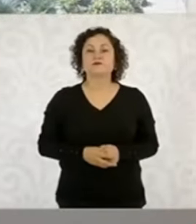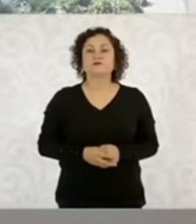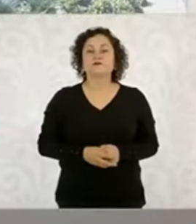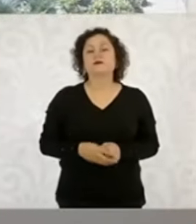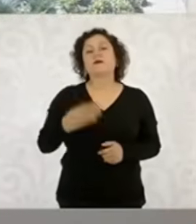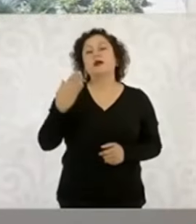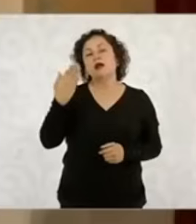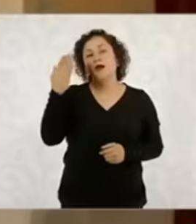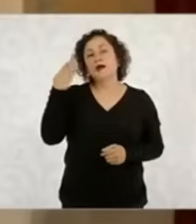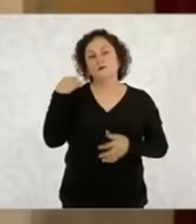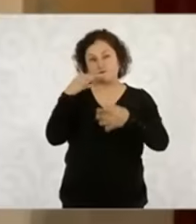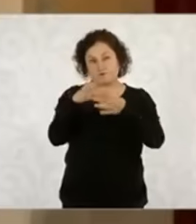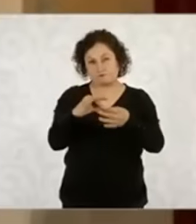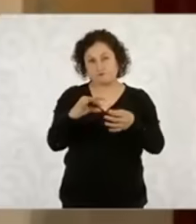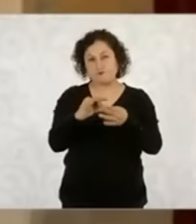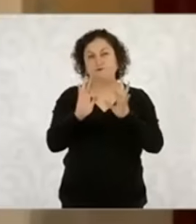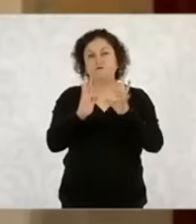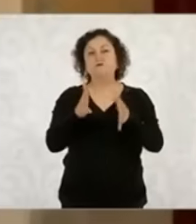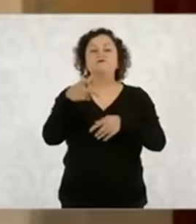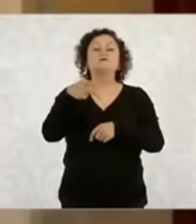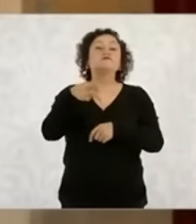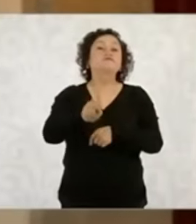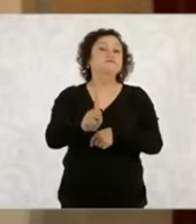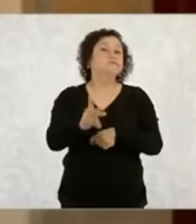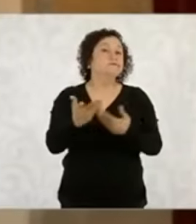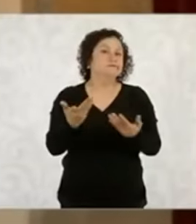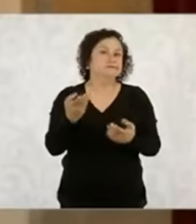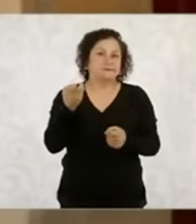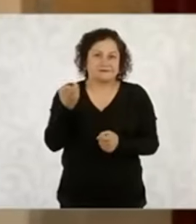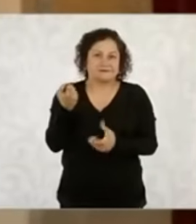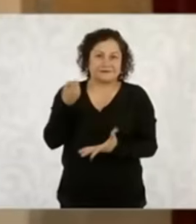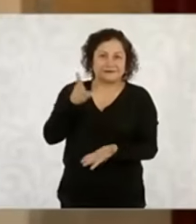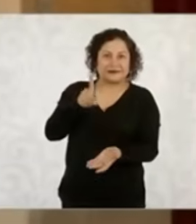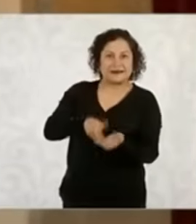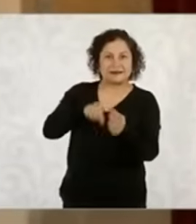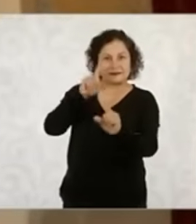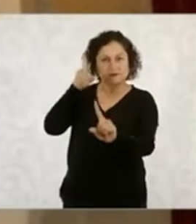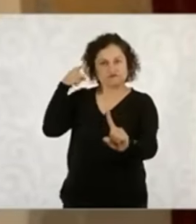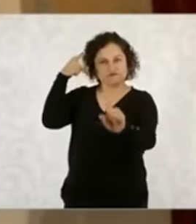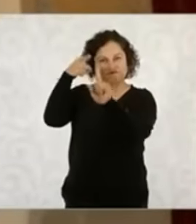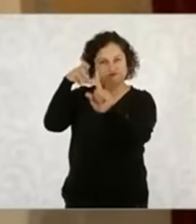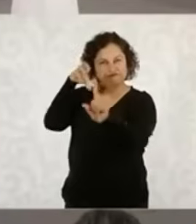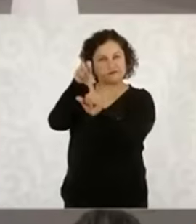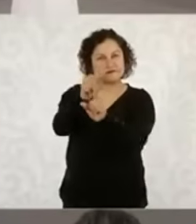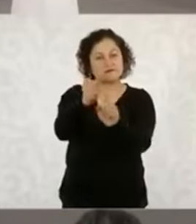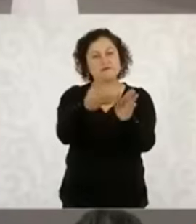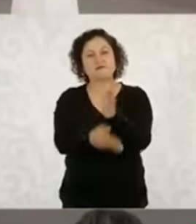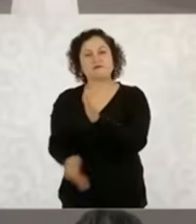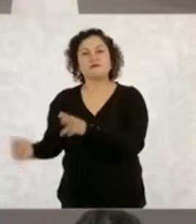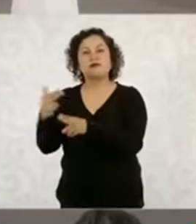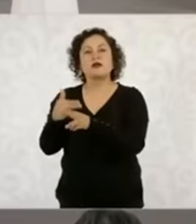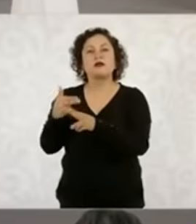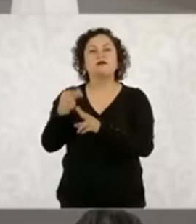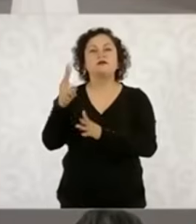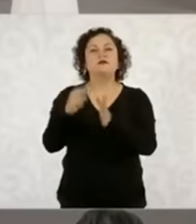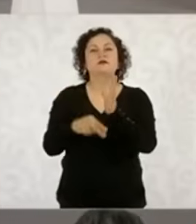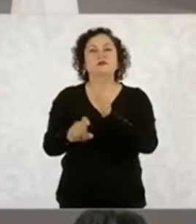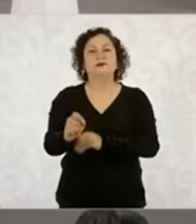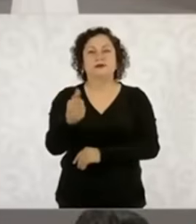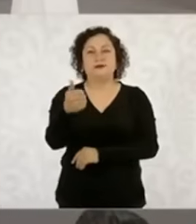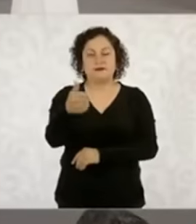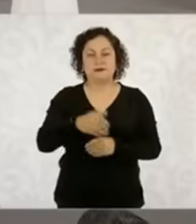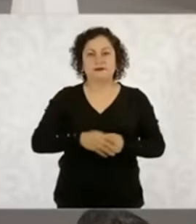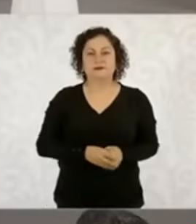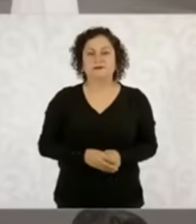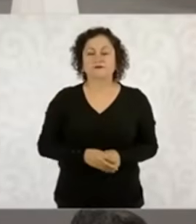pero tiene que ver con también es parte de la meta ya 2026. De derechohabientes